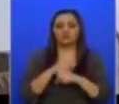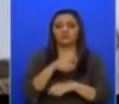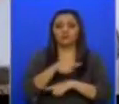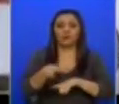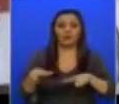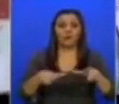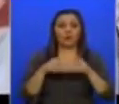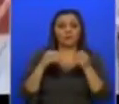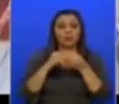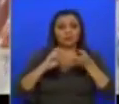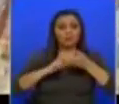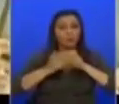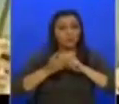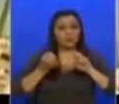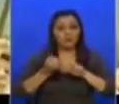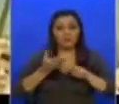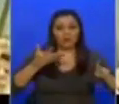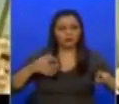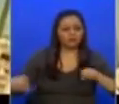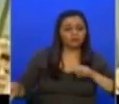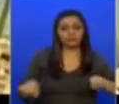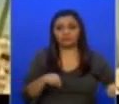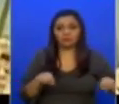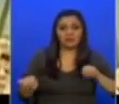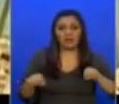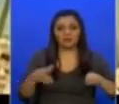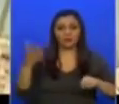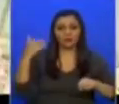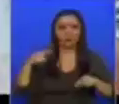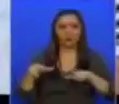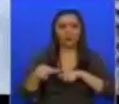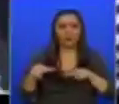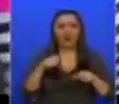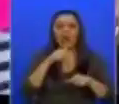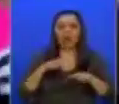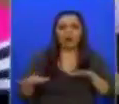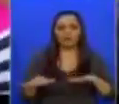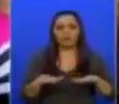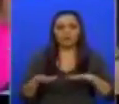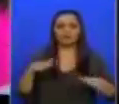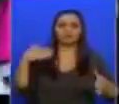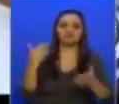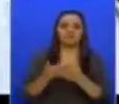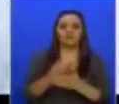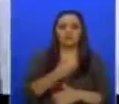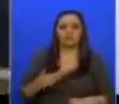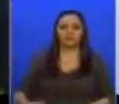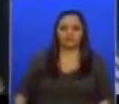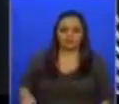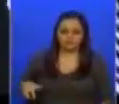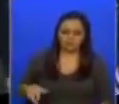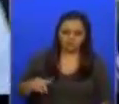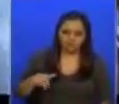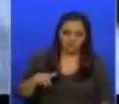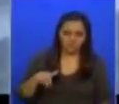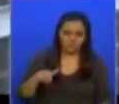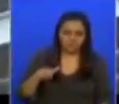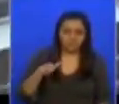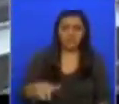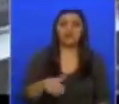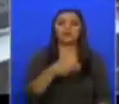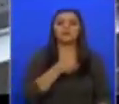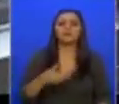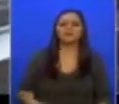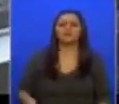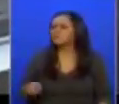severamente impactado por el movimiento telúrico por encontrarse en zona de riesgo, llegó el presidente Rafael Correa. El